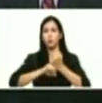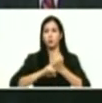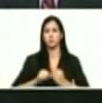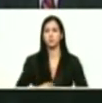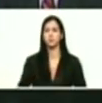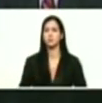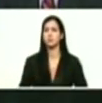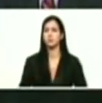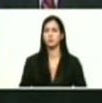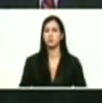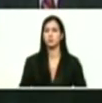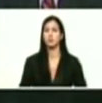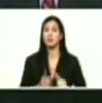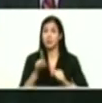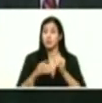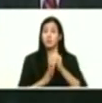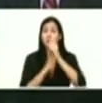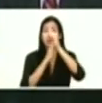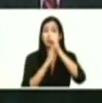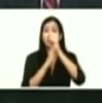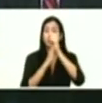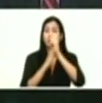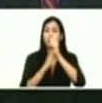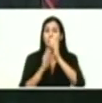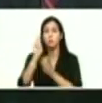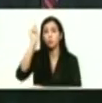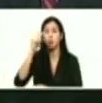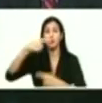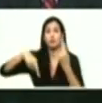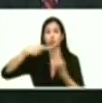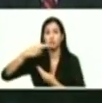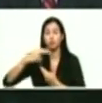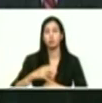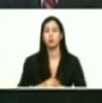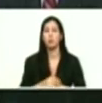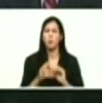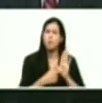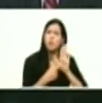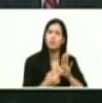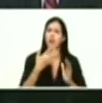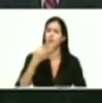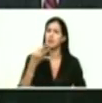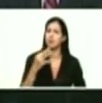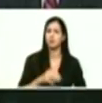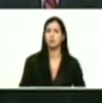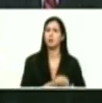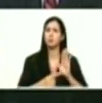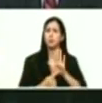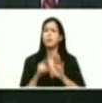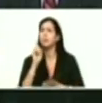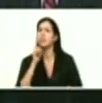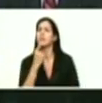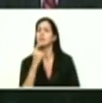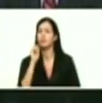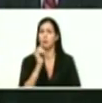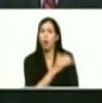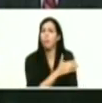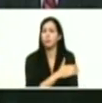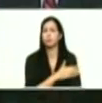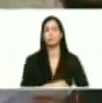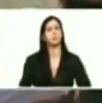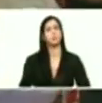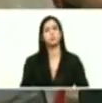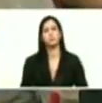y a los dirigentes del bloque de la patria diputados diputados desmascarar a cualquiera de estos